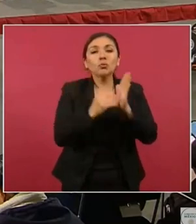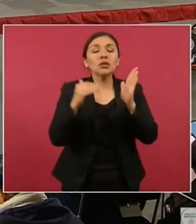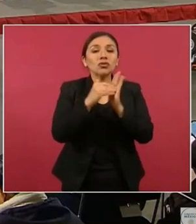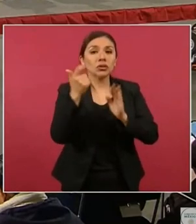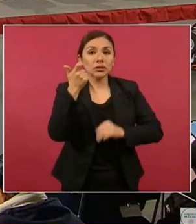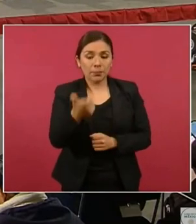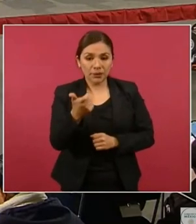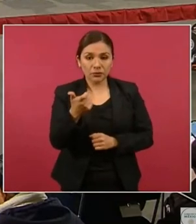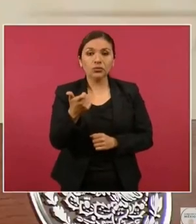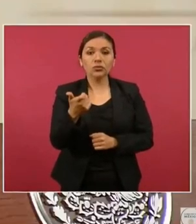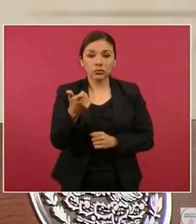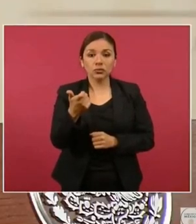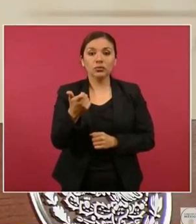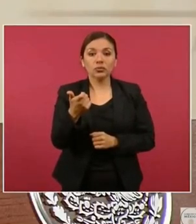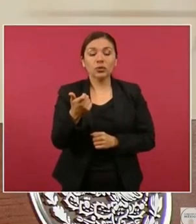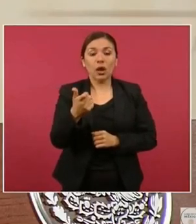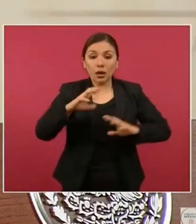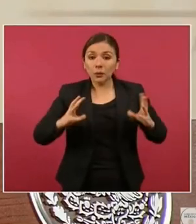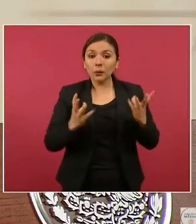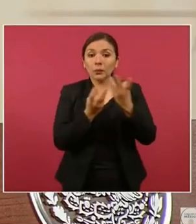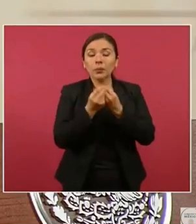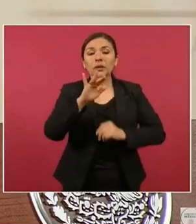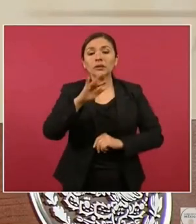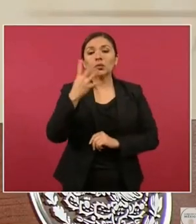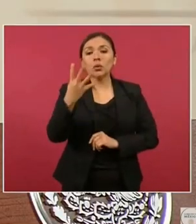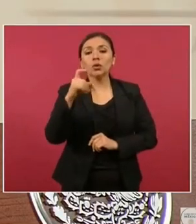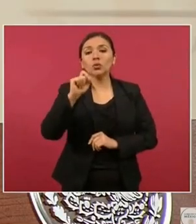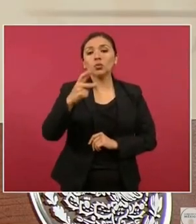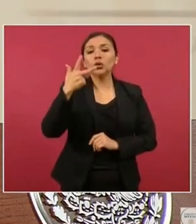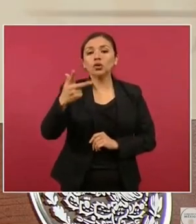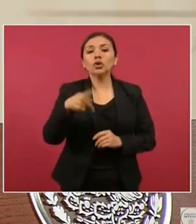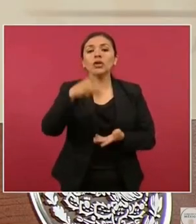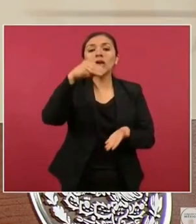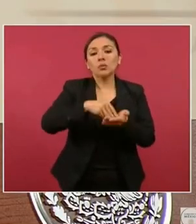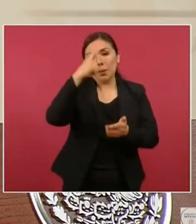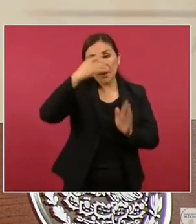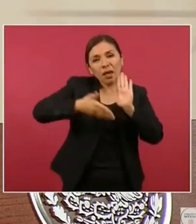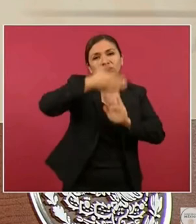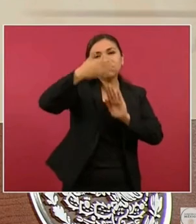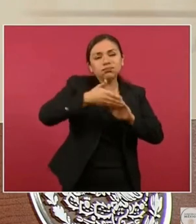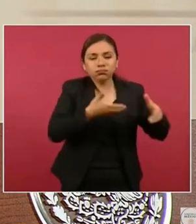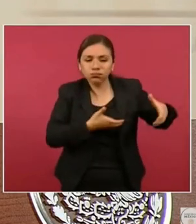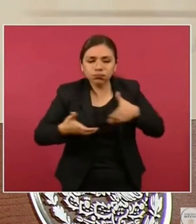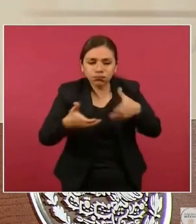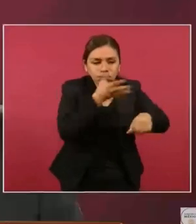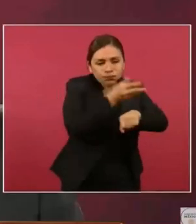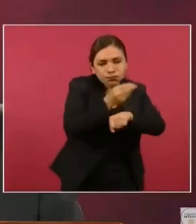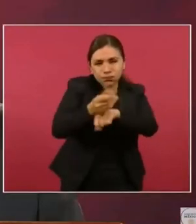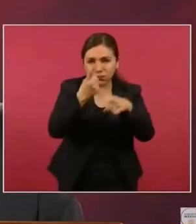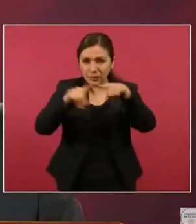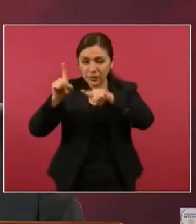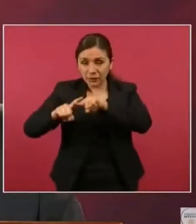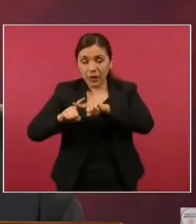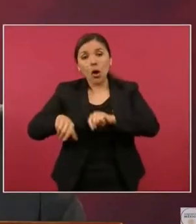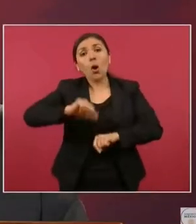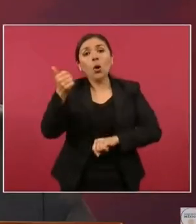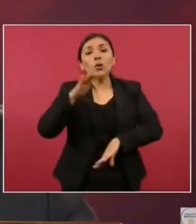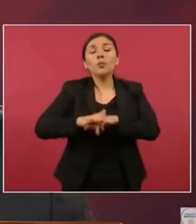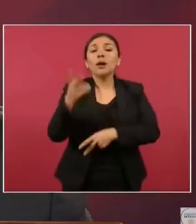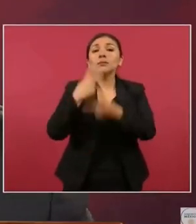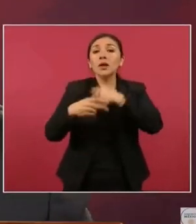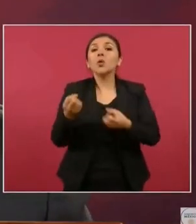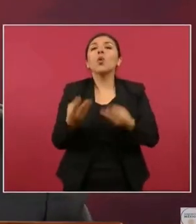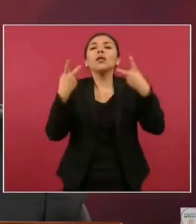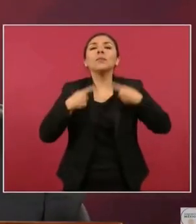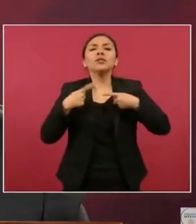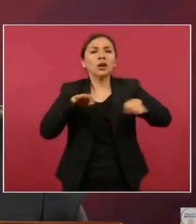37.873.8 millones de pesos para 54.8 kilómetros de construcción de carreteras y vías ferroviarias y una generación de empleos